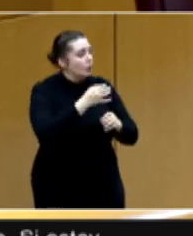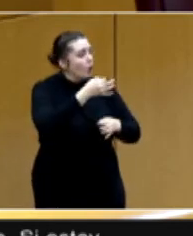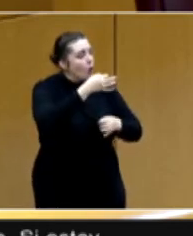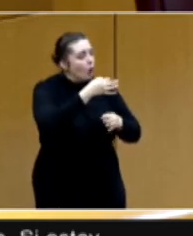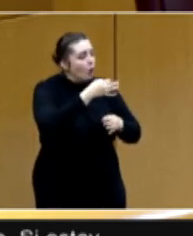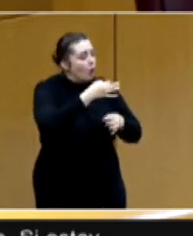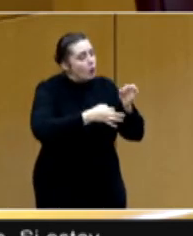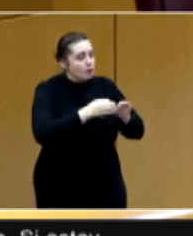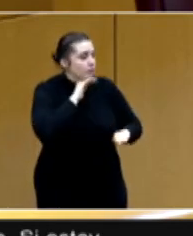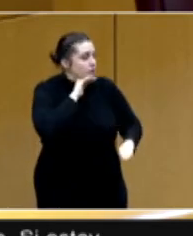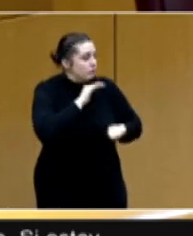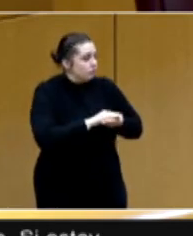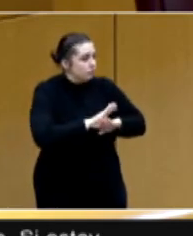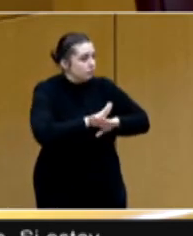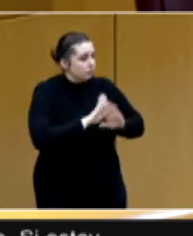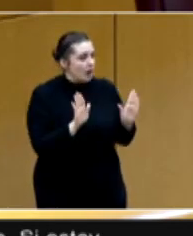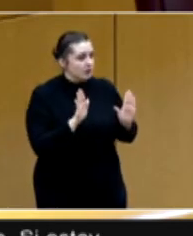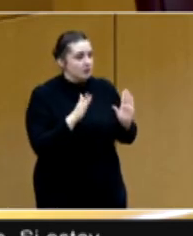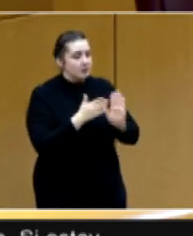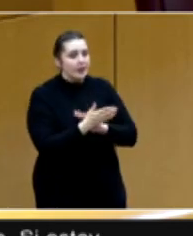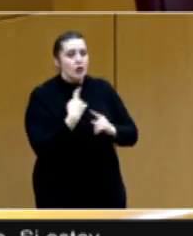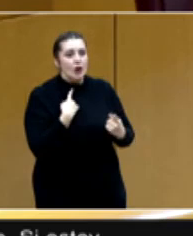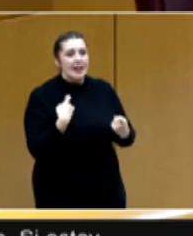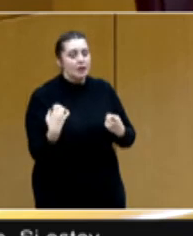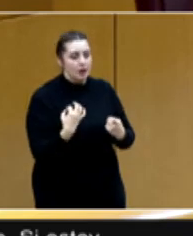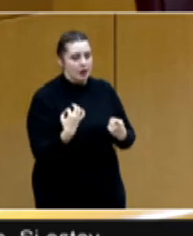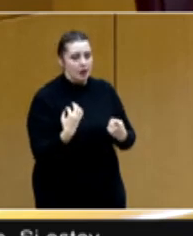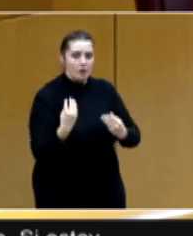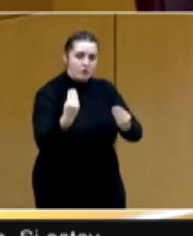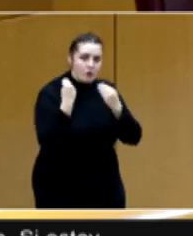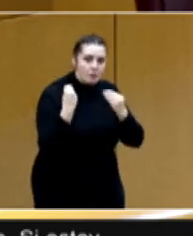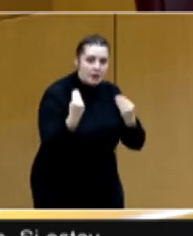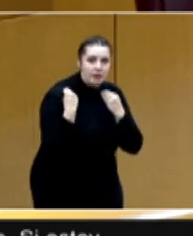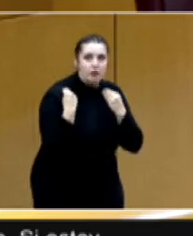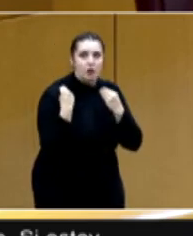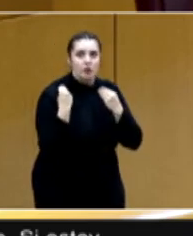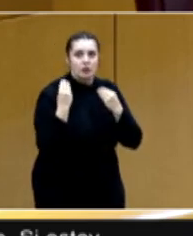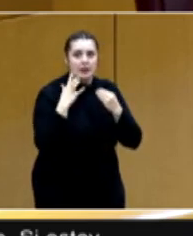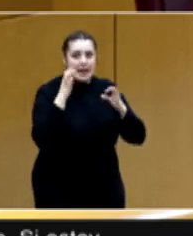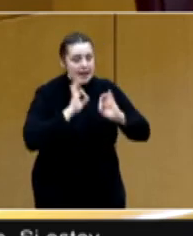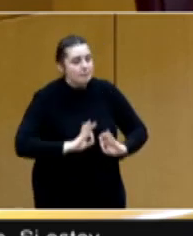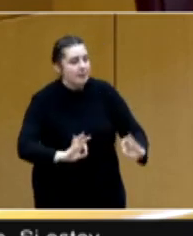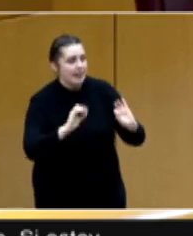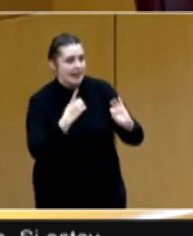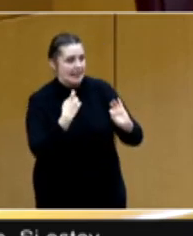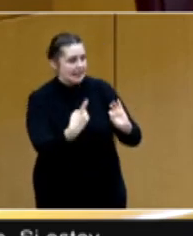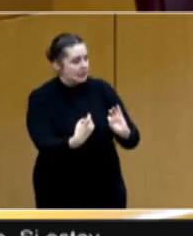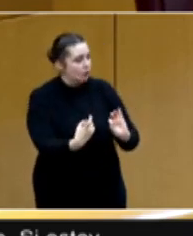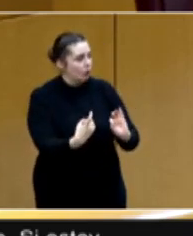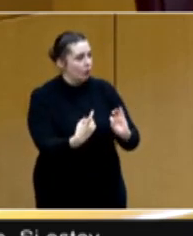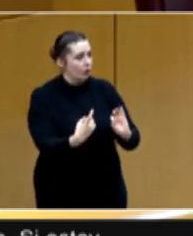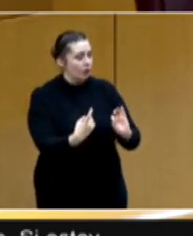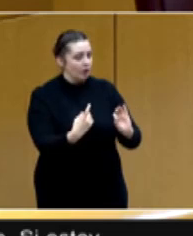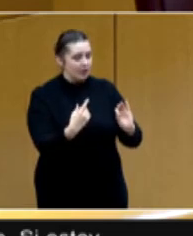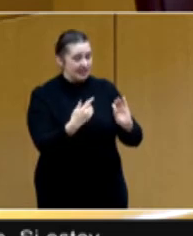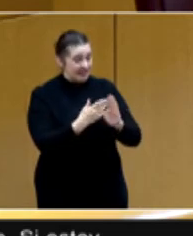cumplirse con lo cual lo que necesito es formarme especializarme y mirar